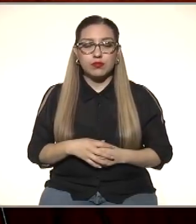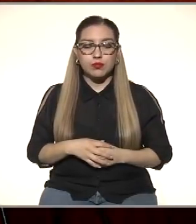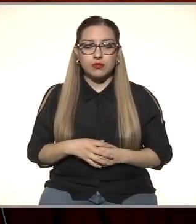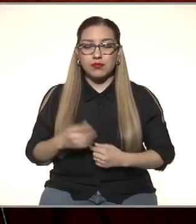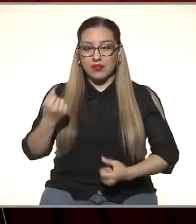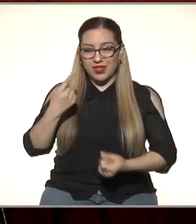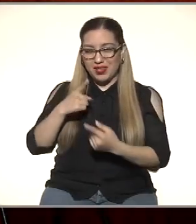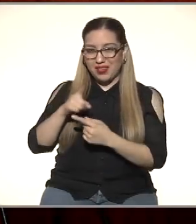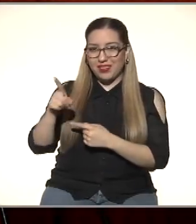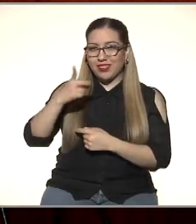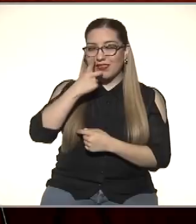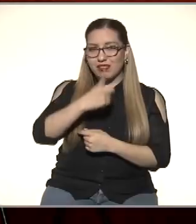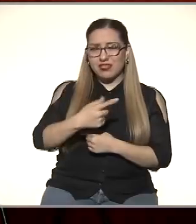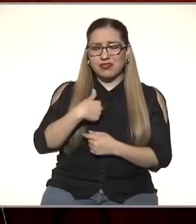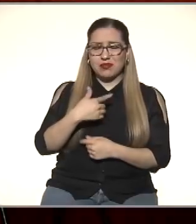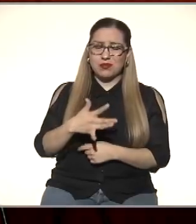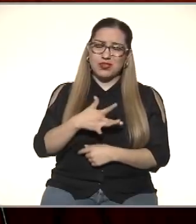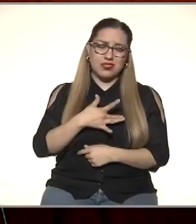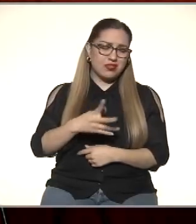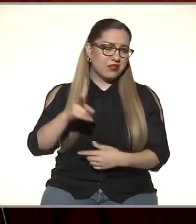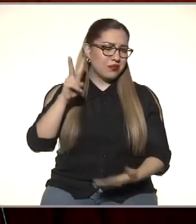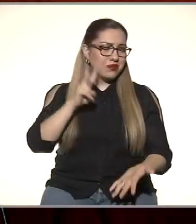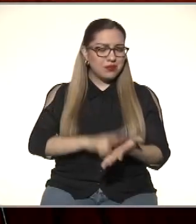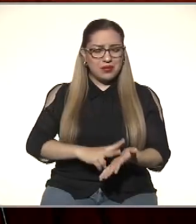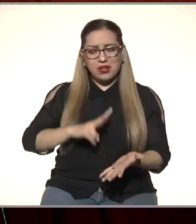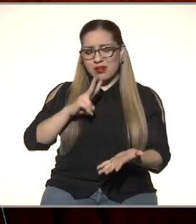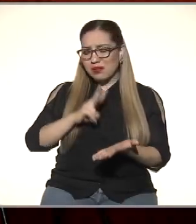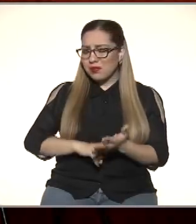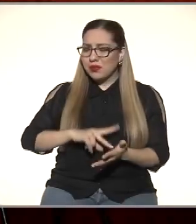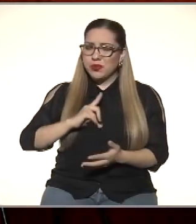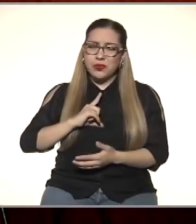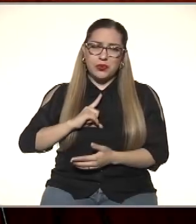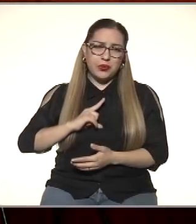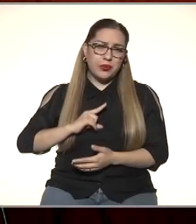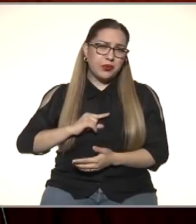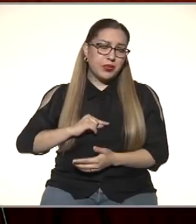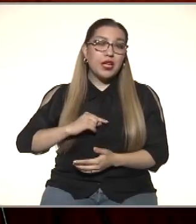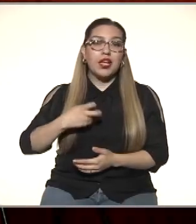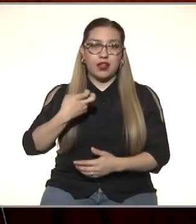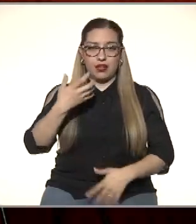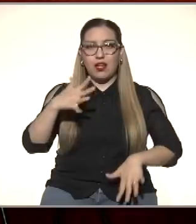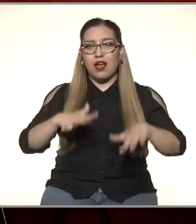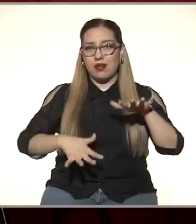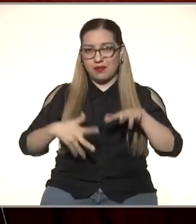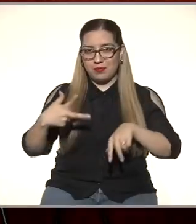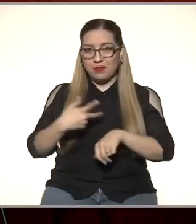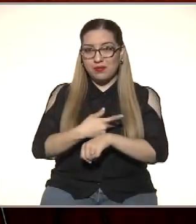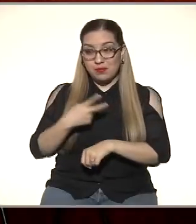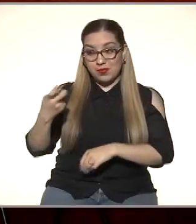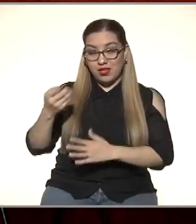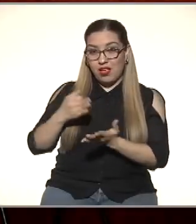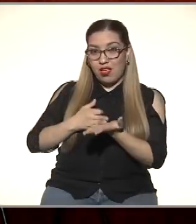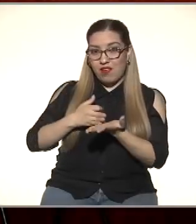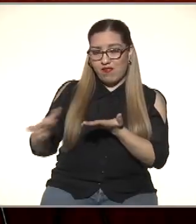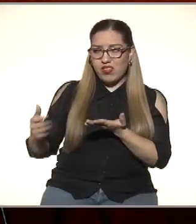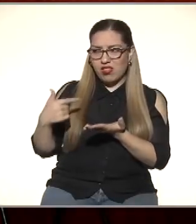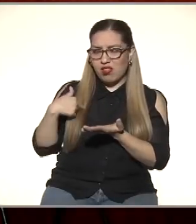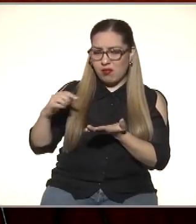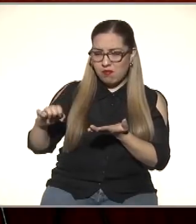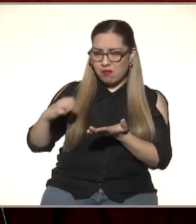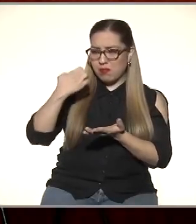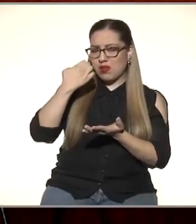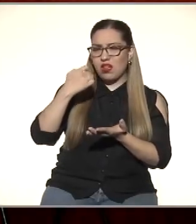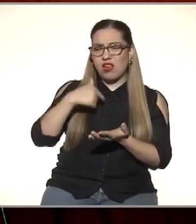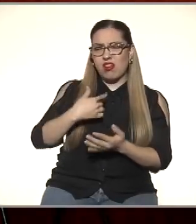sentía insuficiente, y creo que ese es uno de los problemas que a veces atraviesan las personas que se sintieron engañadas o a las que les fueron infieles,